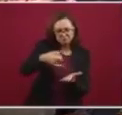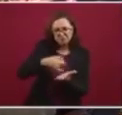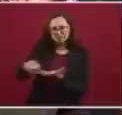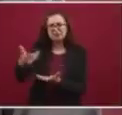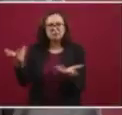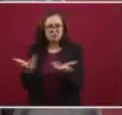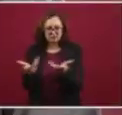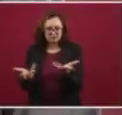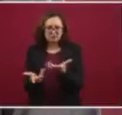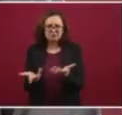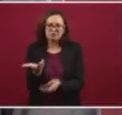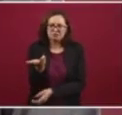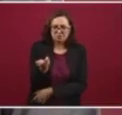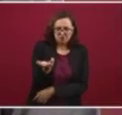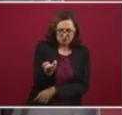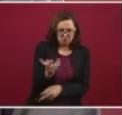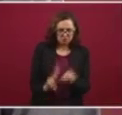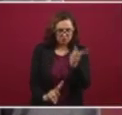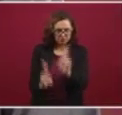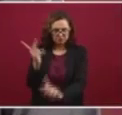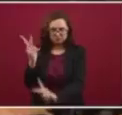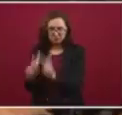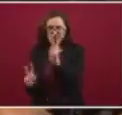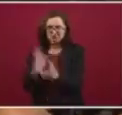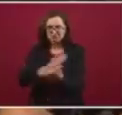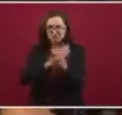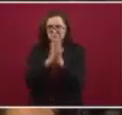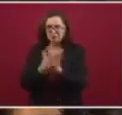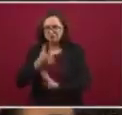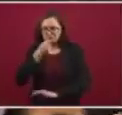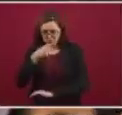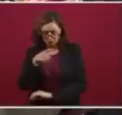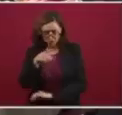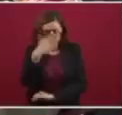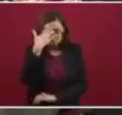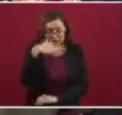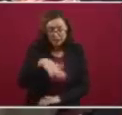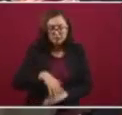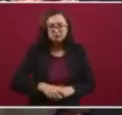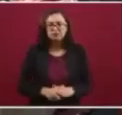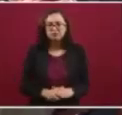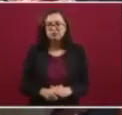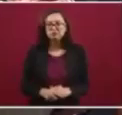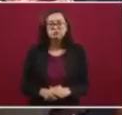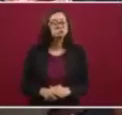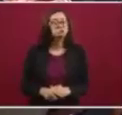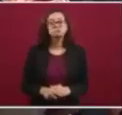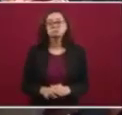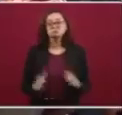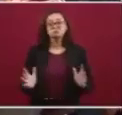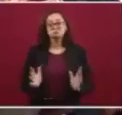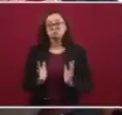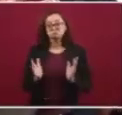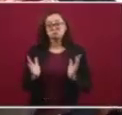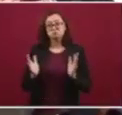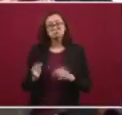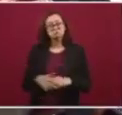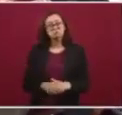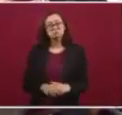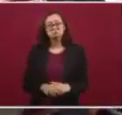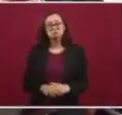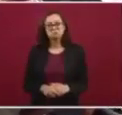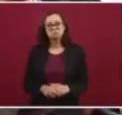producir materia prima para el cannabis medicinal. ¿Está usted enterado de esto, señor presidente? No tenía información sobre